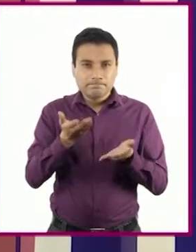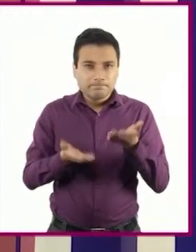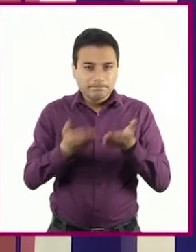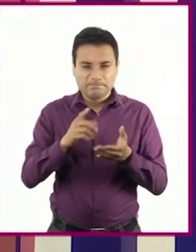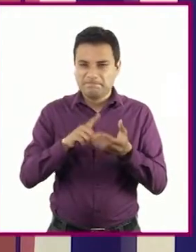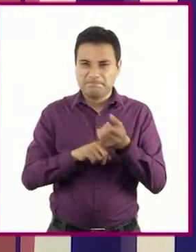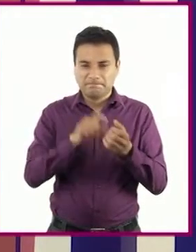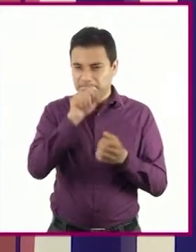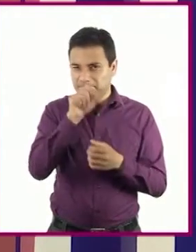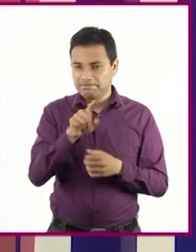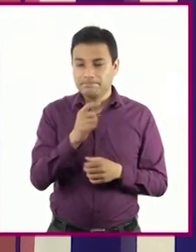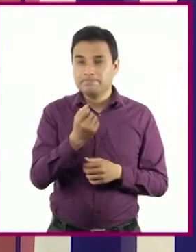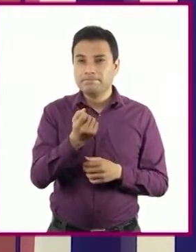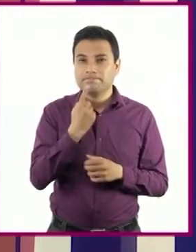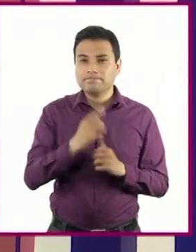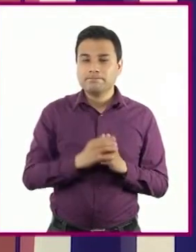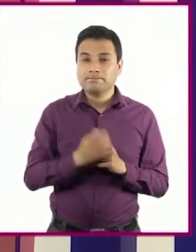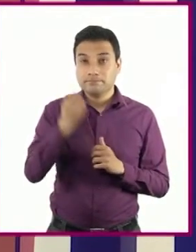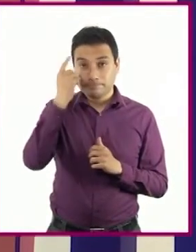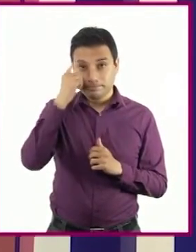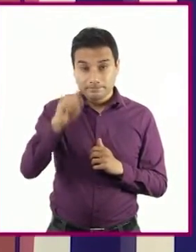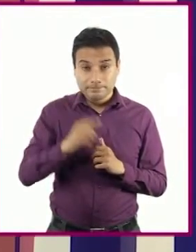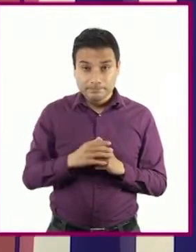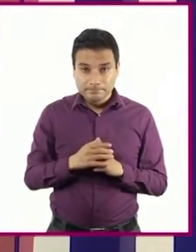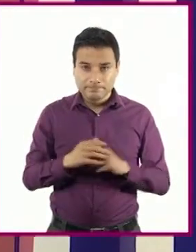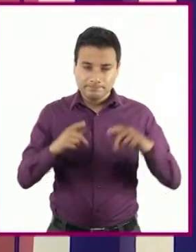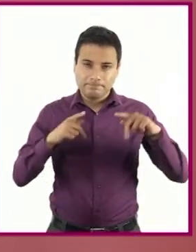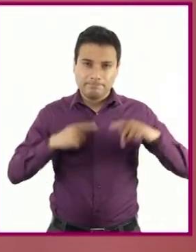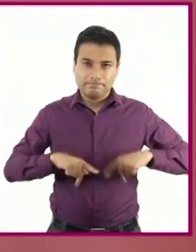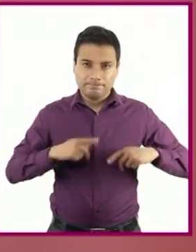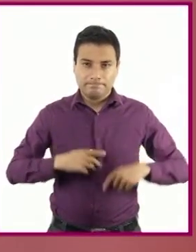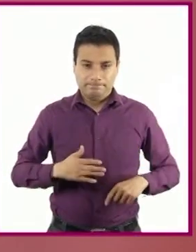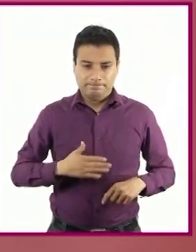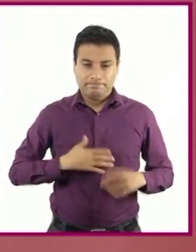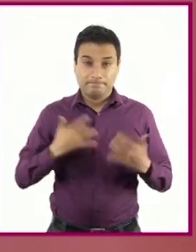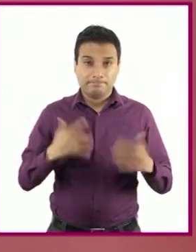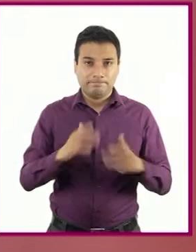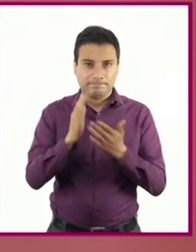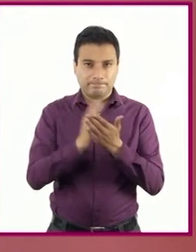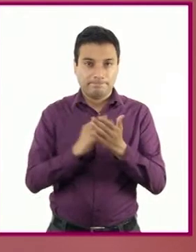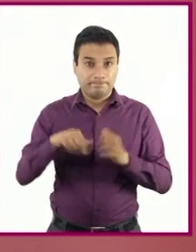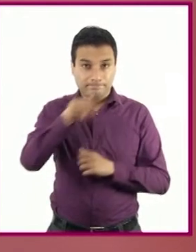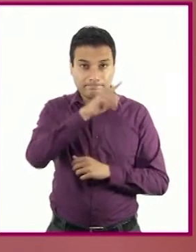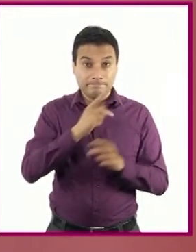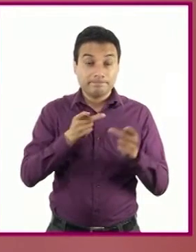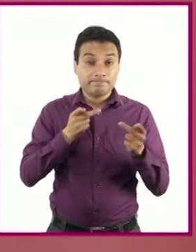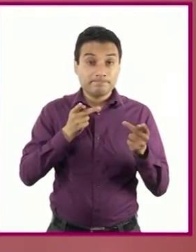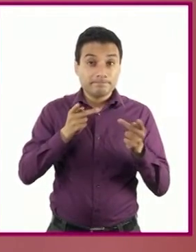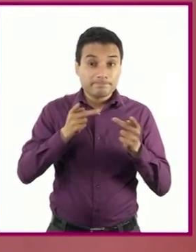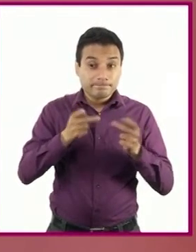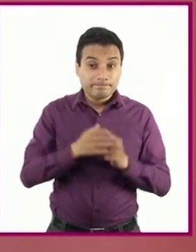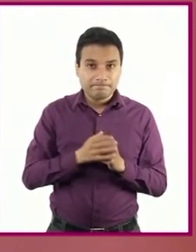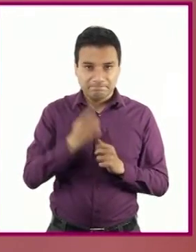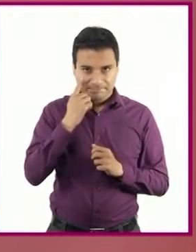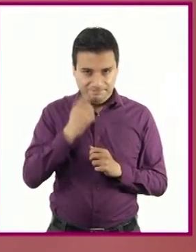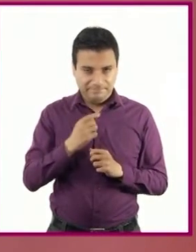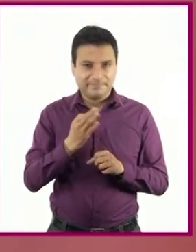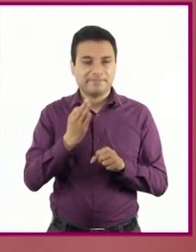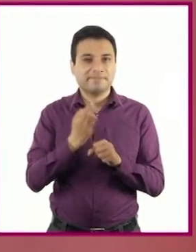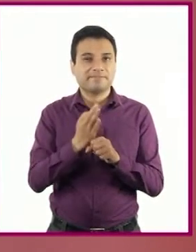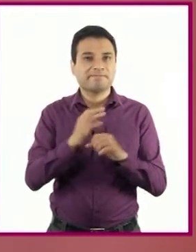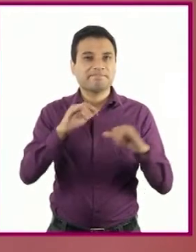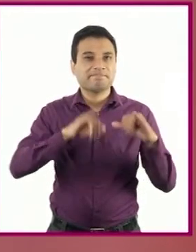medicamentos básicos para contrarrestar la acidez estomacal. Prepárense, realizaremos algunas reacciones de